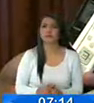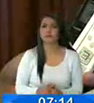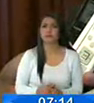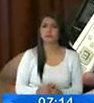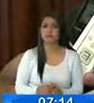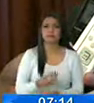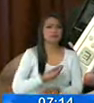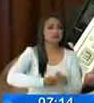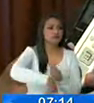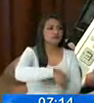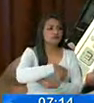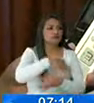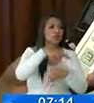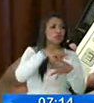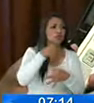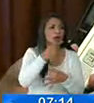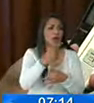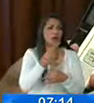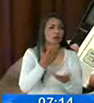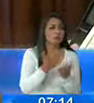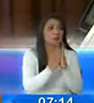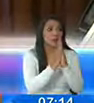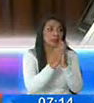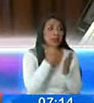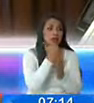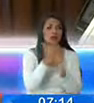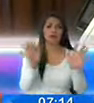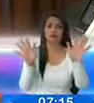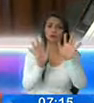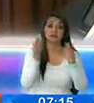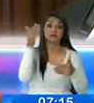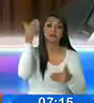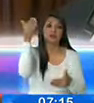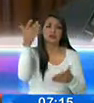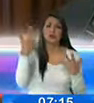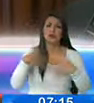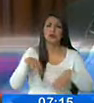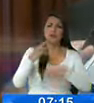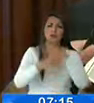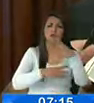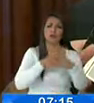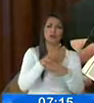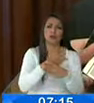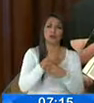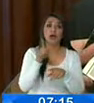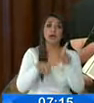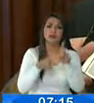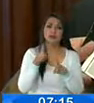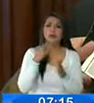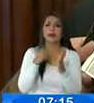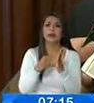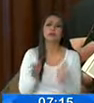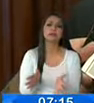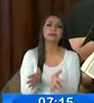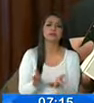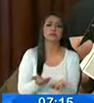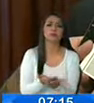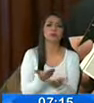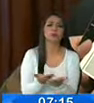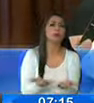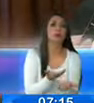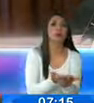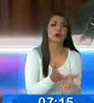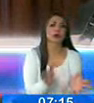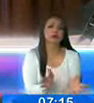ofreciendo algo para conseguir esos votos o no? No, yo creo que en política siempre, en cualquier parte del mundo, se dan los cabildeos. No se sabe todavía si